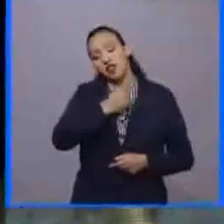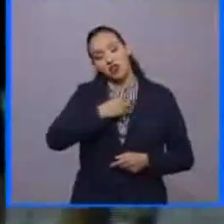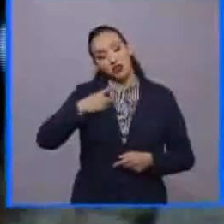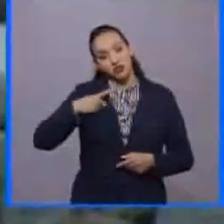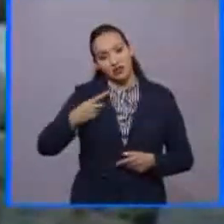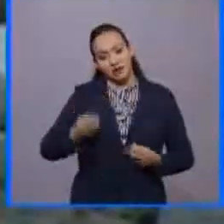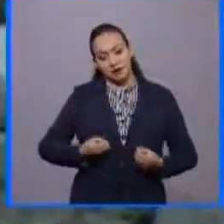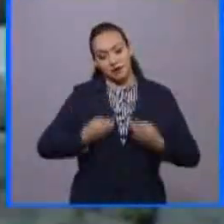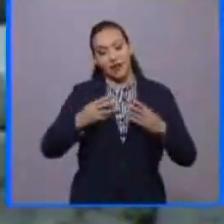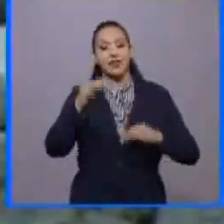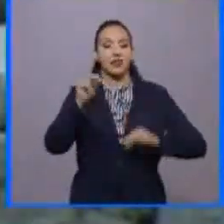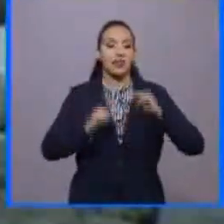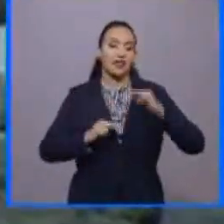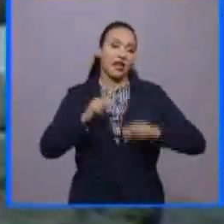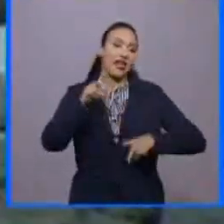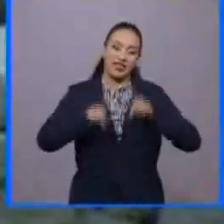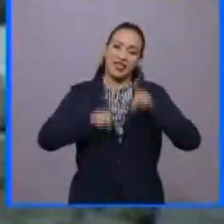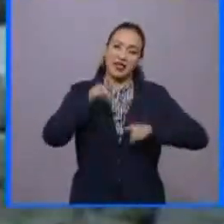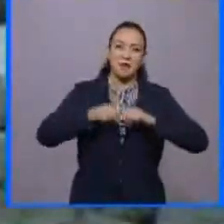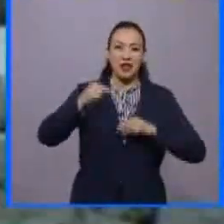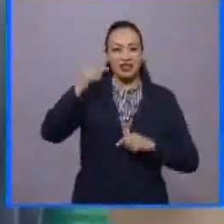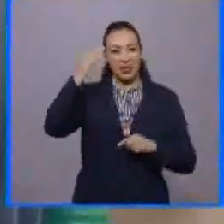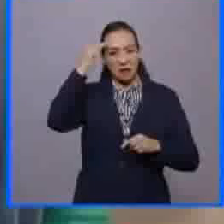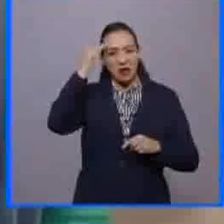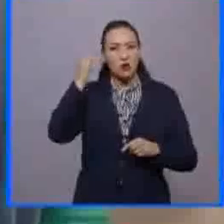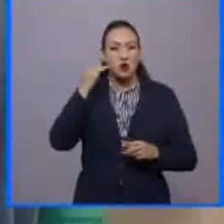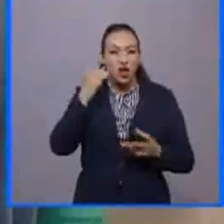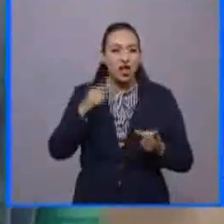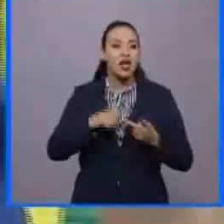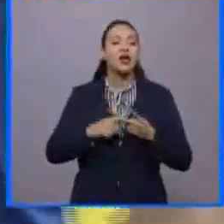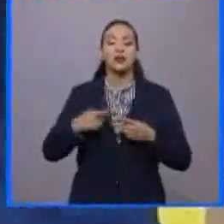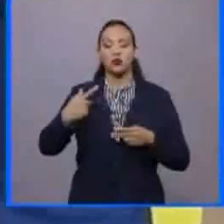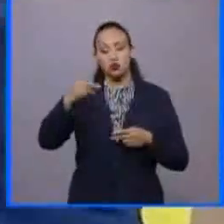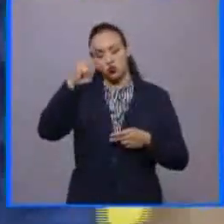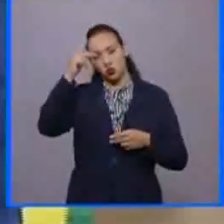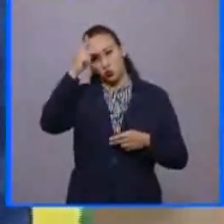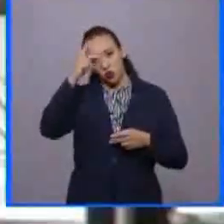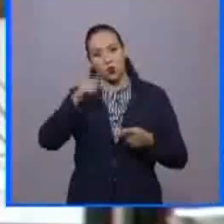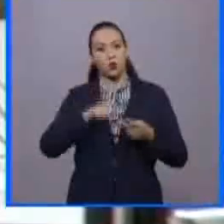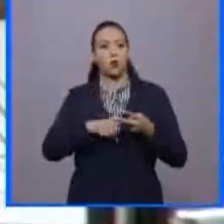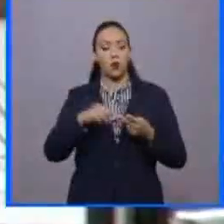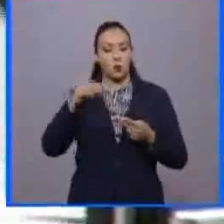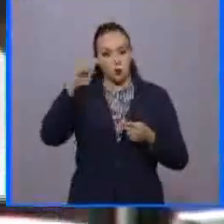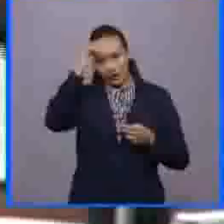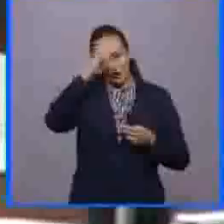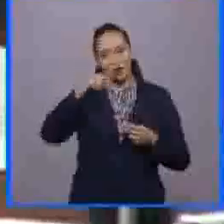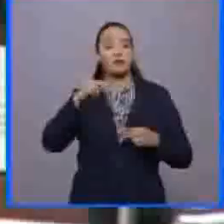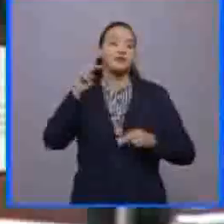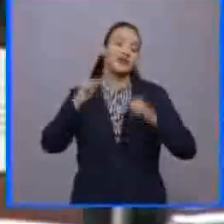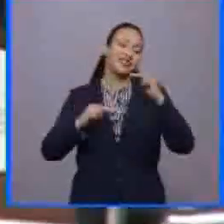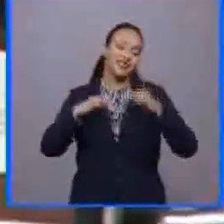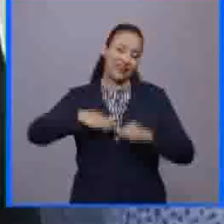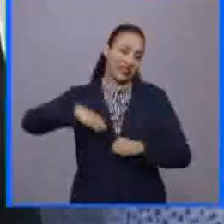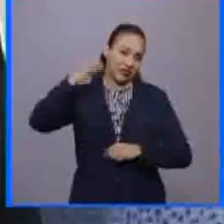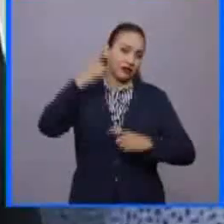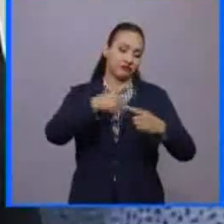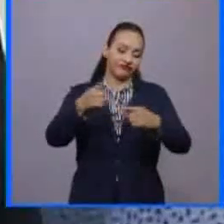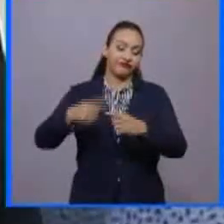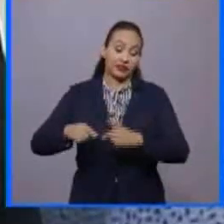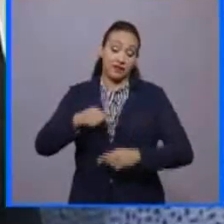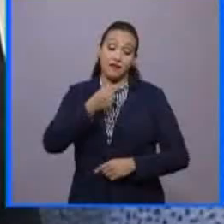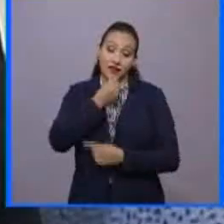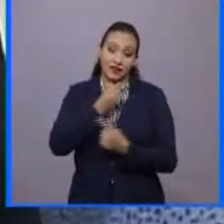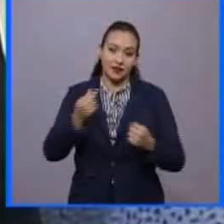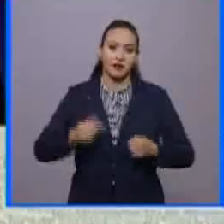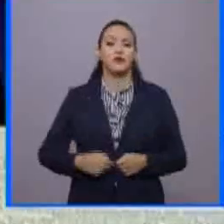su edad, madurez y juicio, evitando toda conducta que pueda revictimizarla. En estos casos, el Tribunal